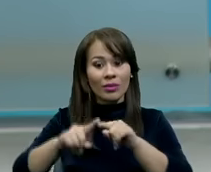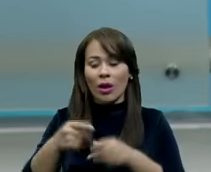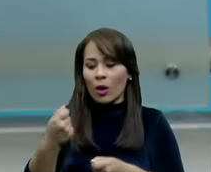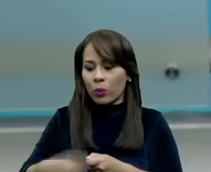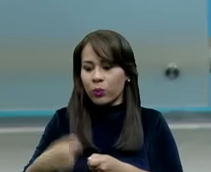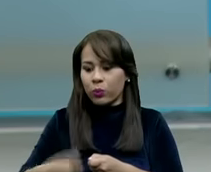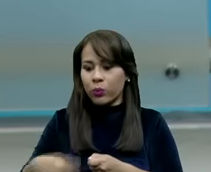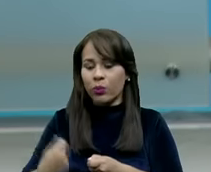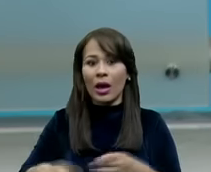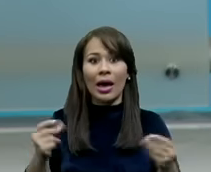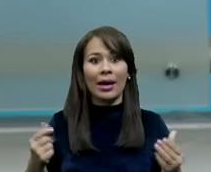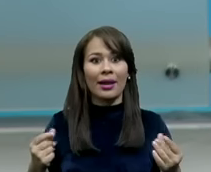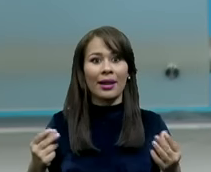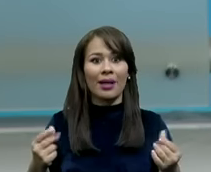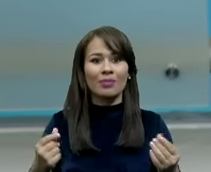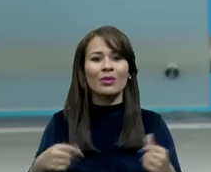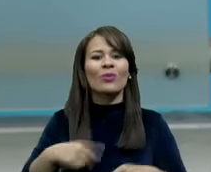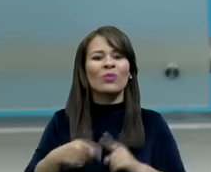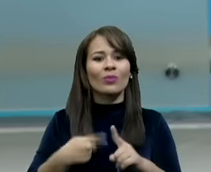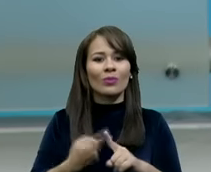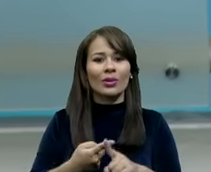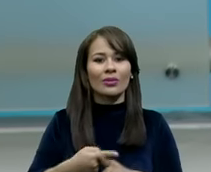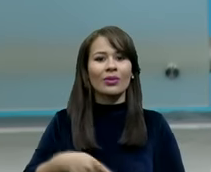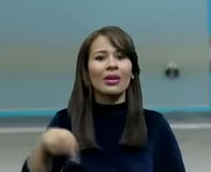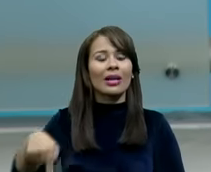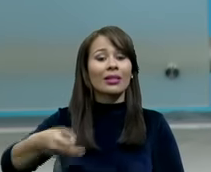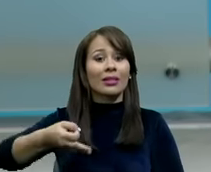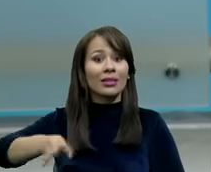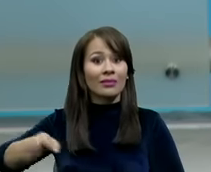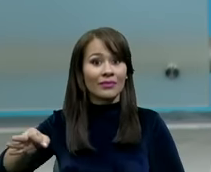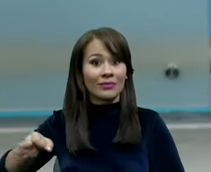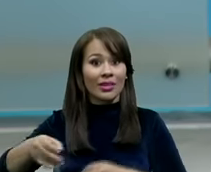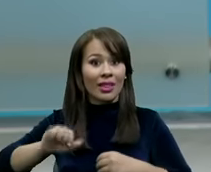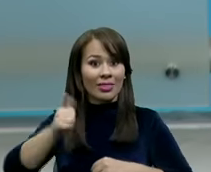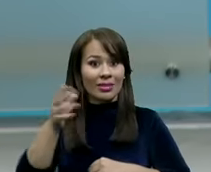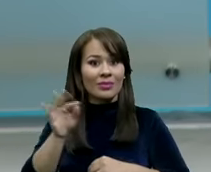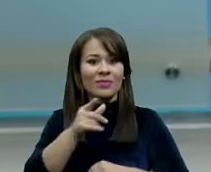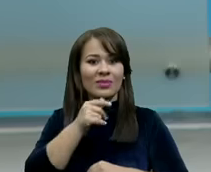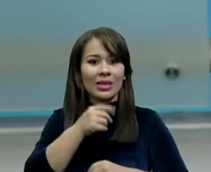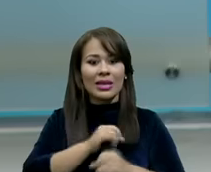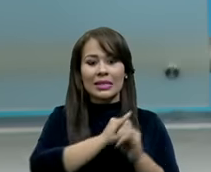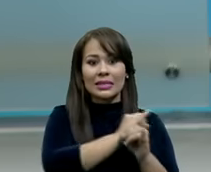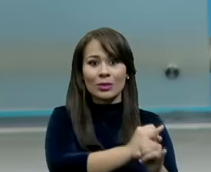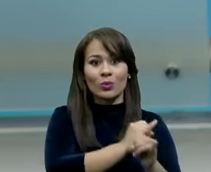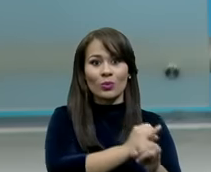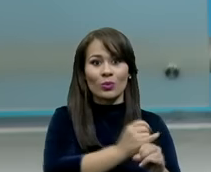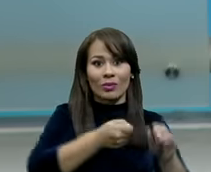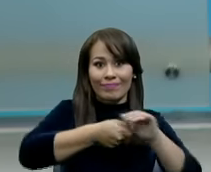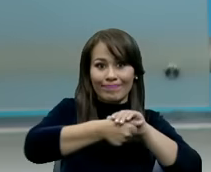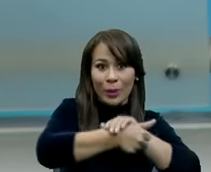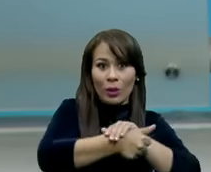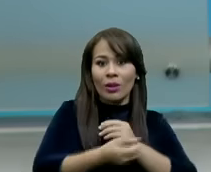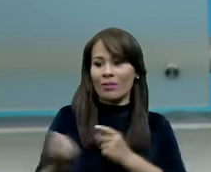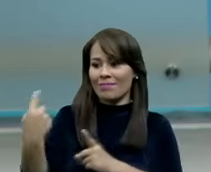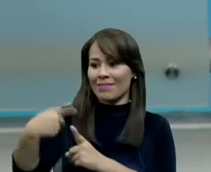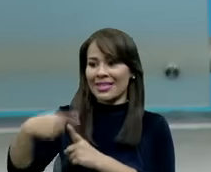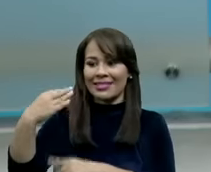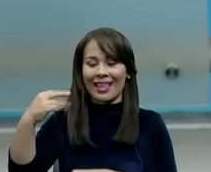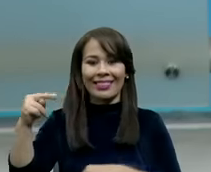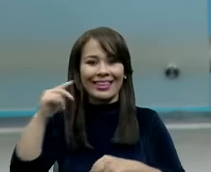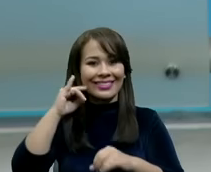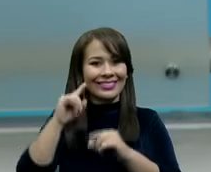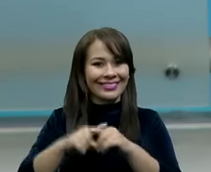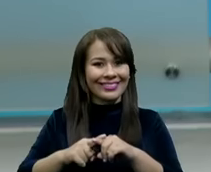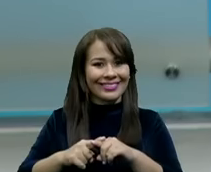conteo rápido en los escrutinios del 19 de febrero, un acto de cooperación interinstitucional que calificaron de histórico.